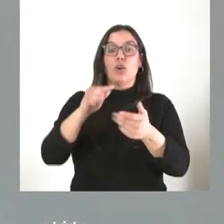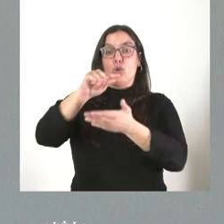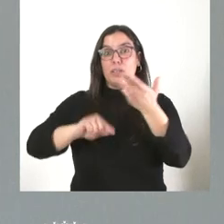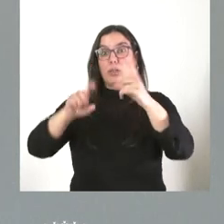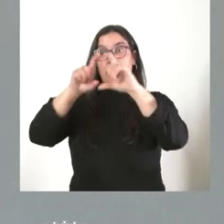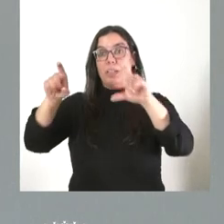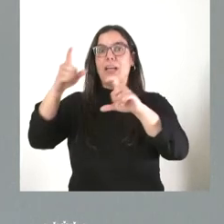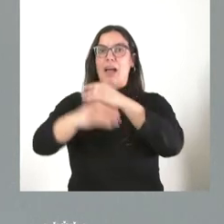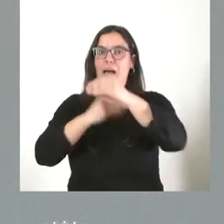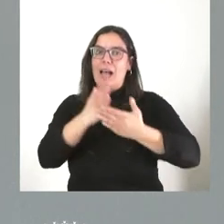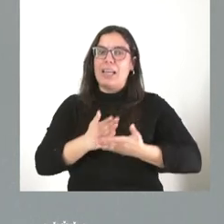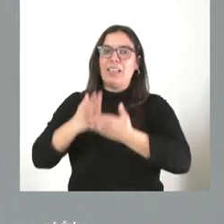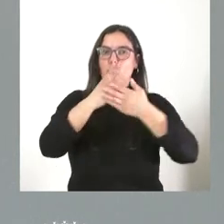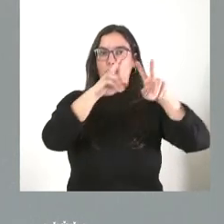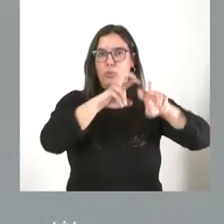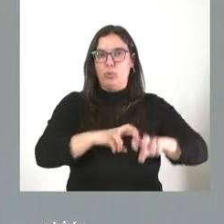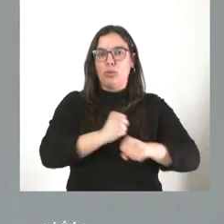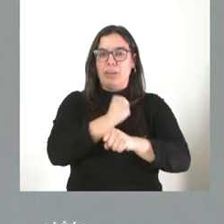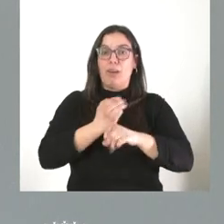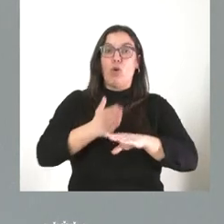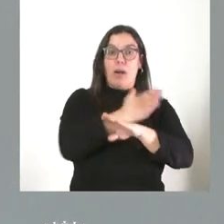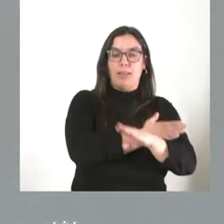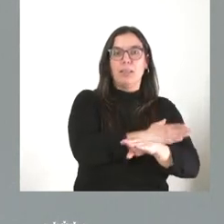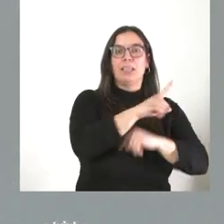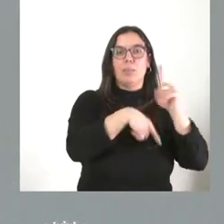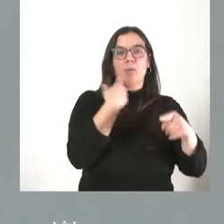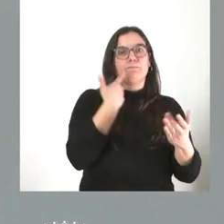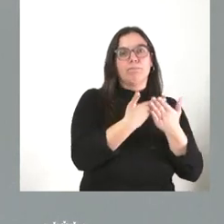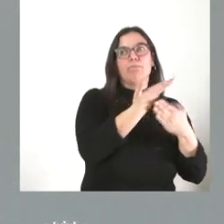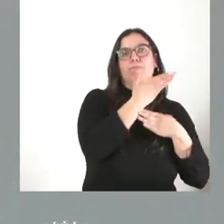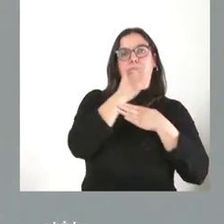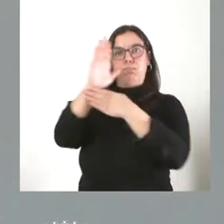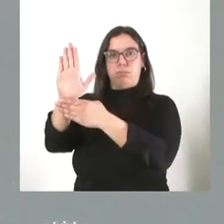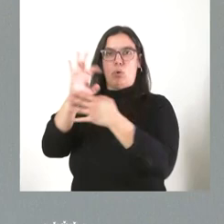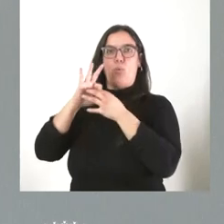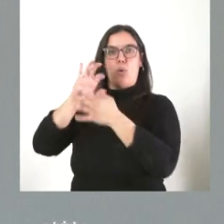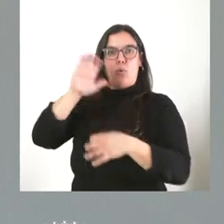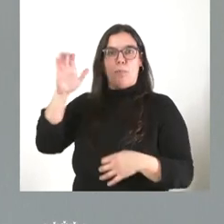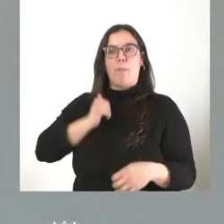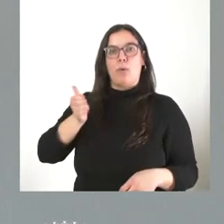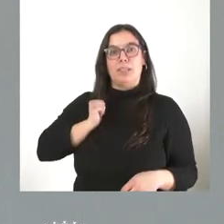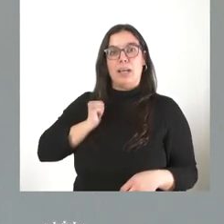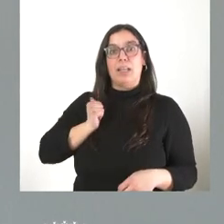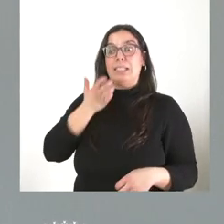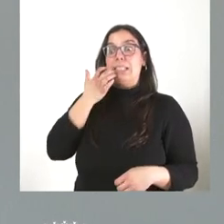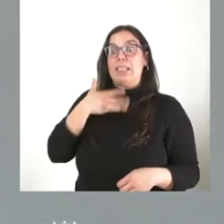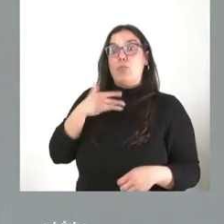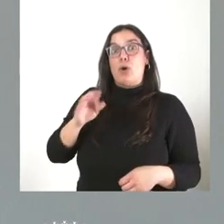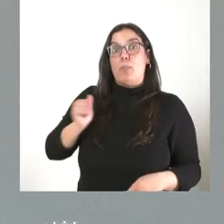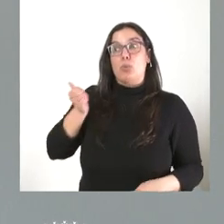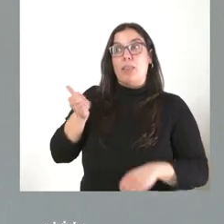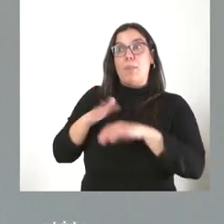para realizar ese trabajo previo ante la Unión Europea que nos permita intentar aprovechar la ventana cuando se produzca para